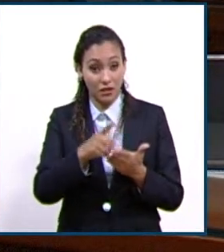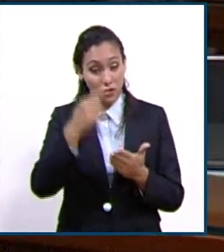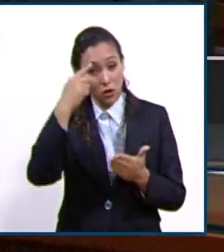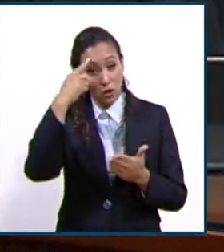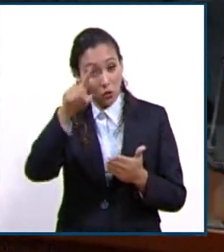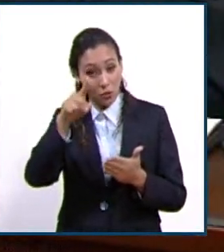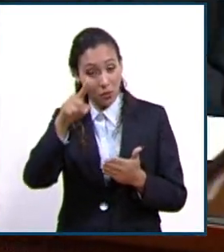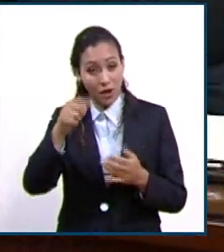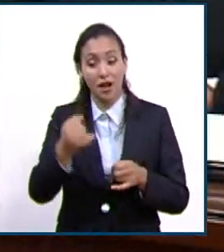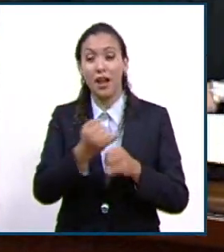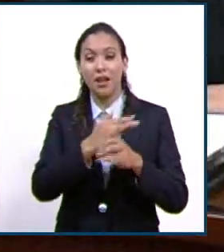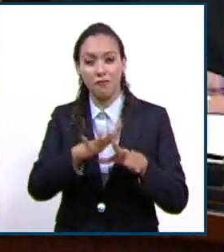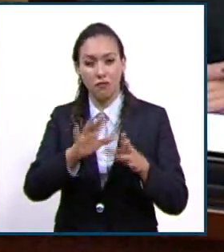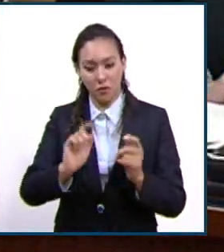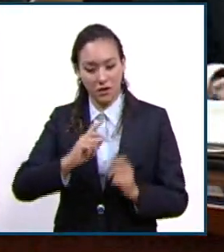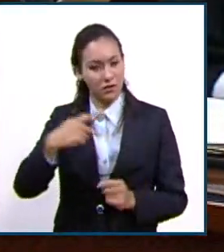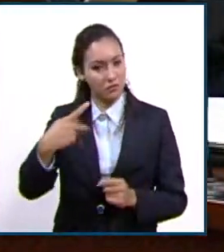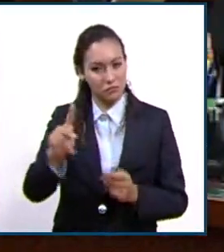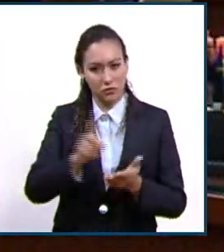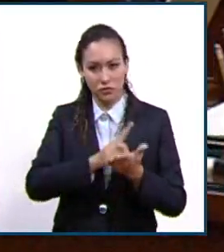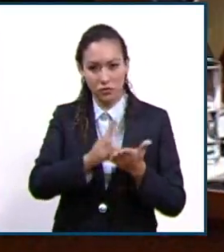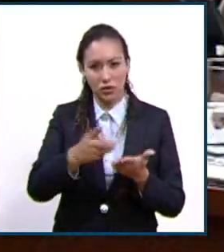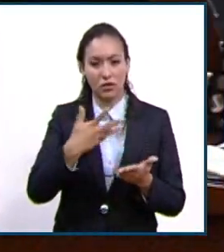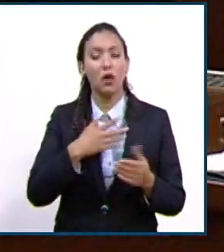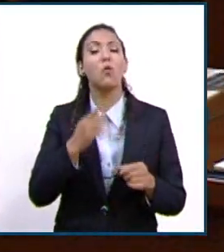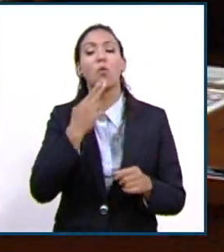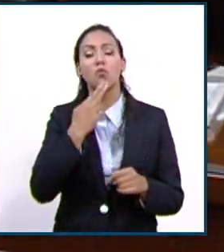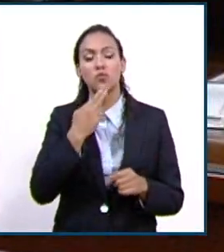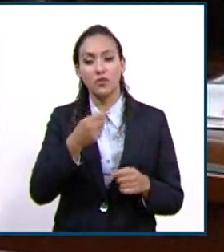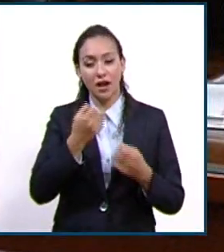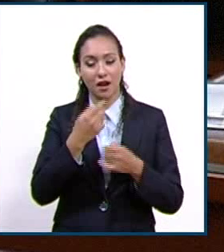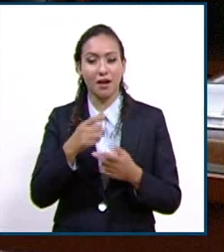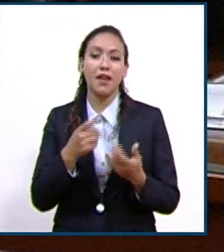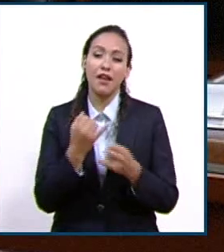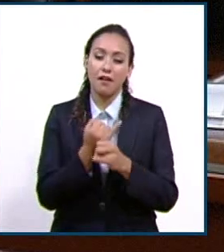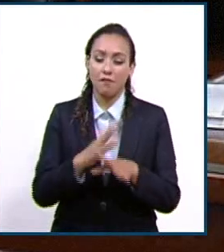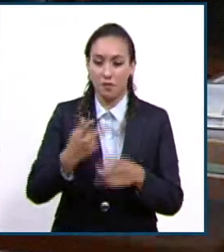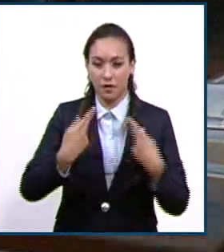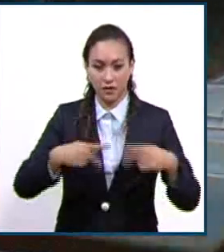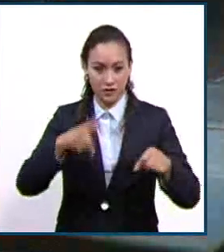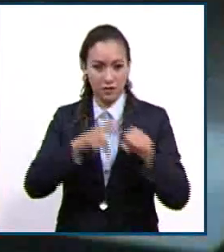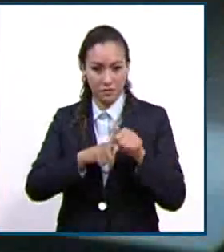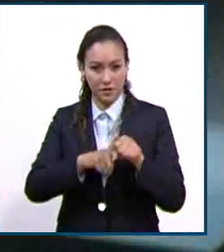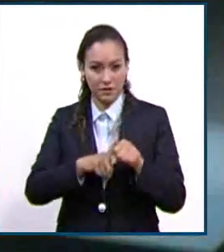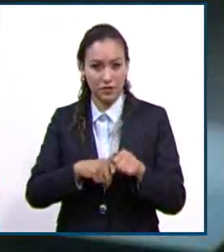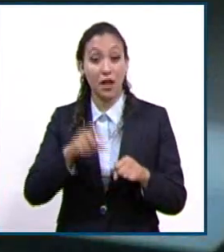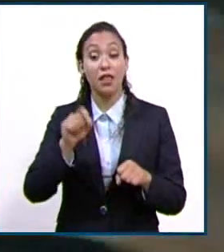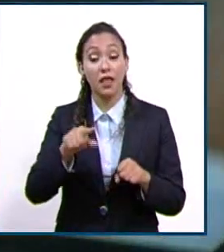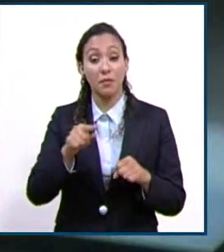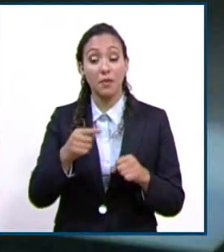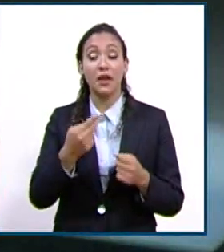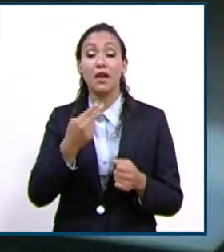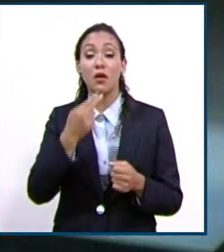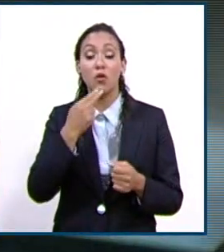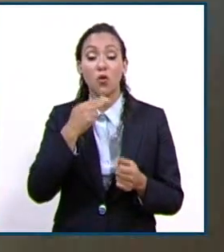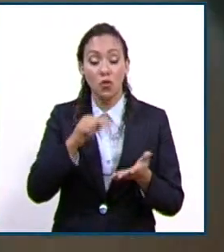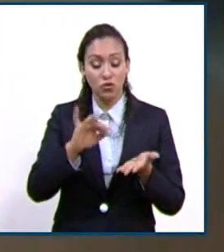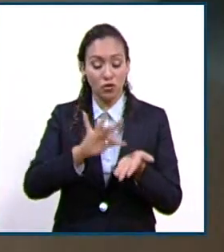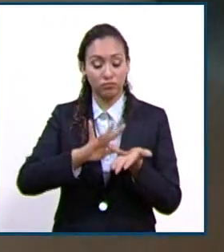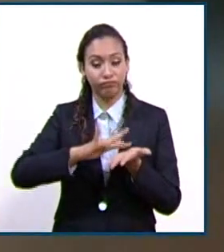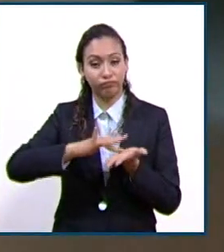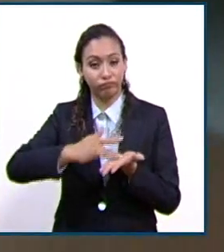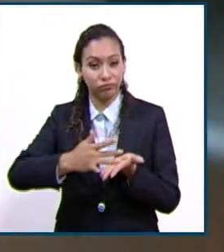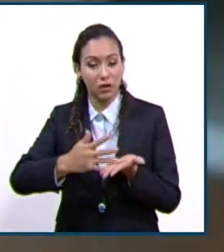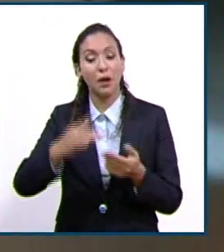autodeterminación informativa, relativo al uso de los datos personales, inclusive datos biométricos, pues facultaba al SAT para